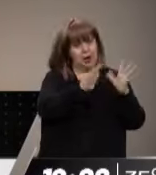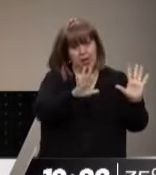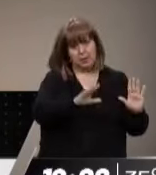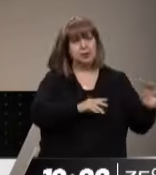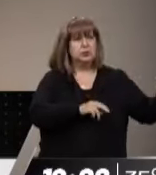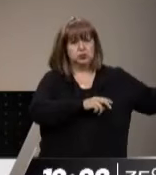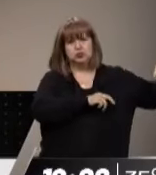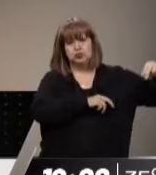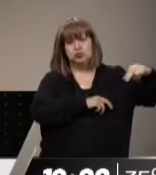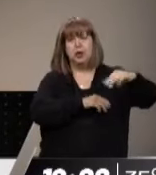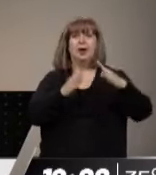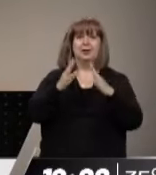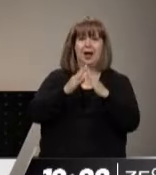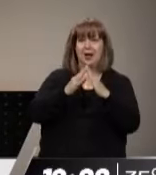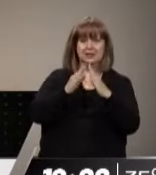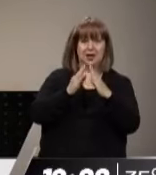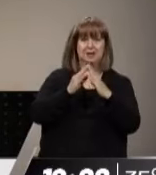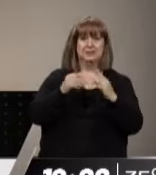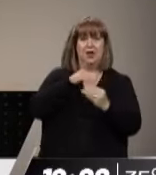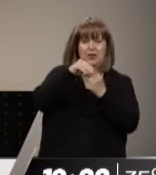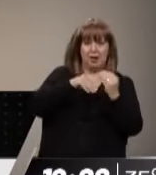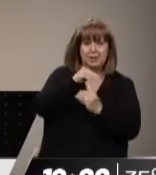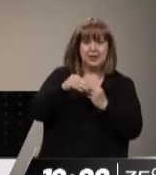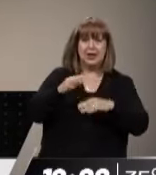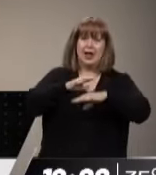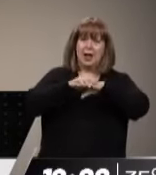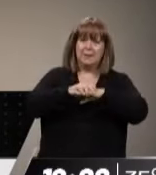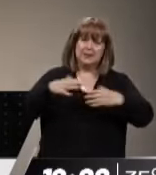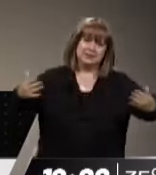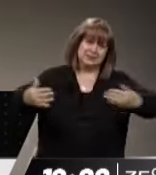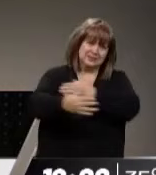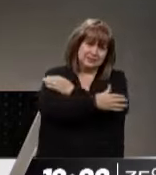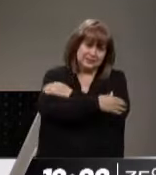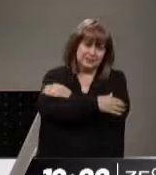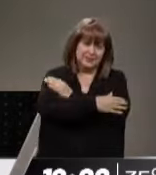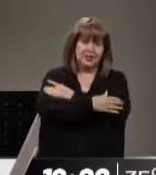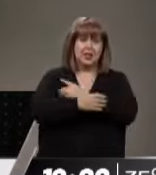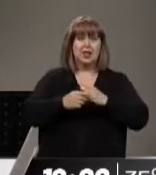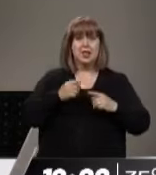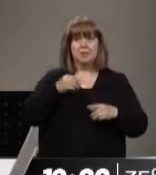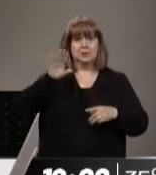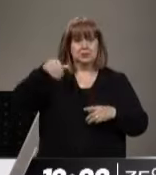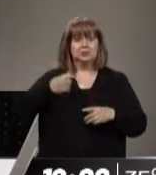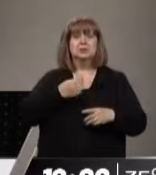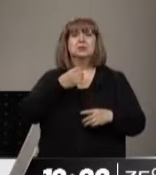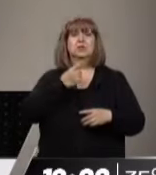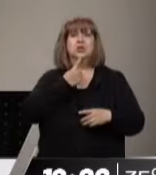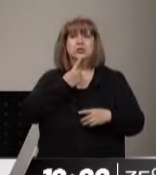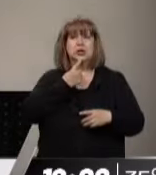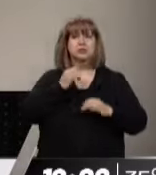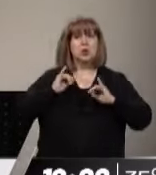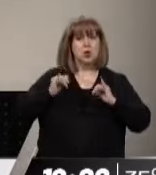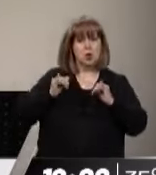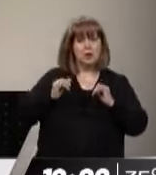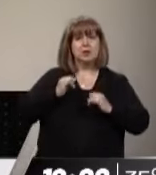barrio, allegados, amigos y su propia familia. Dialogó con Canal 7 y explicó algunas cosas que pueden ayudar a entender el